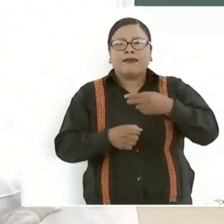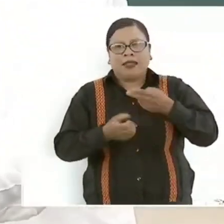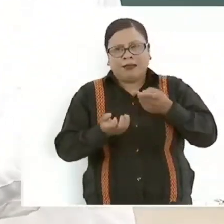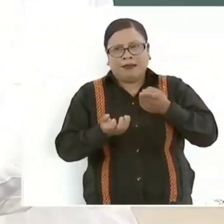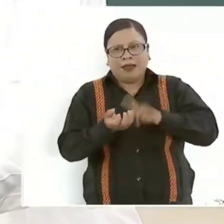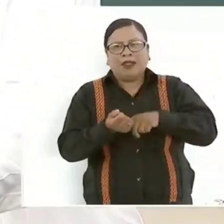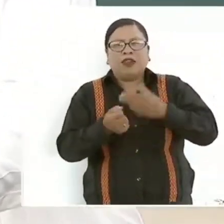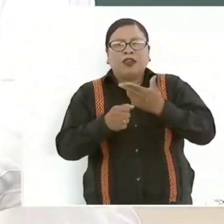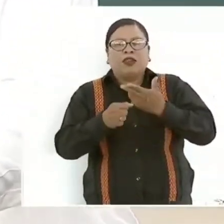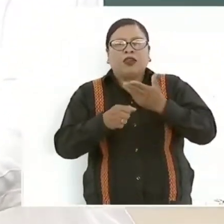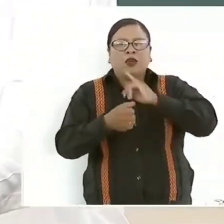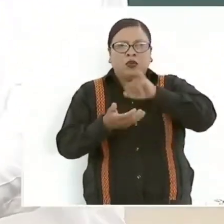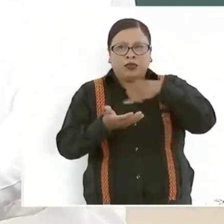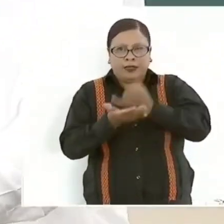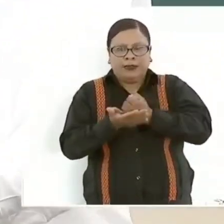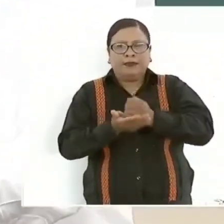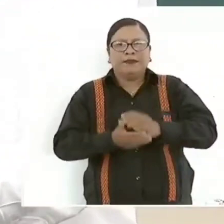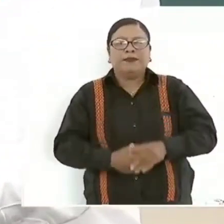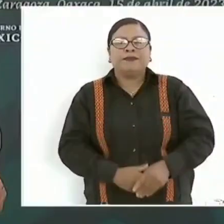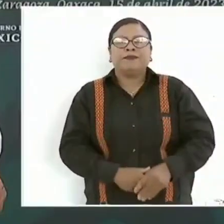Zaragoza.